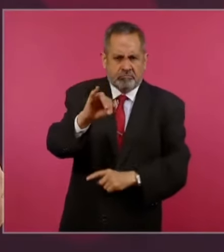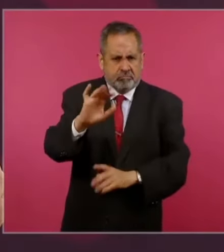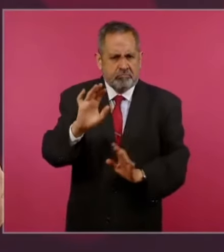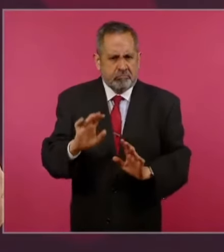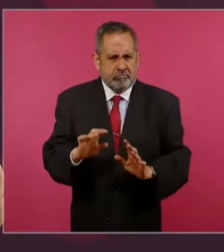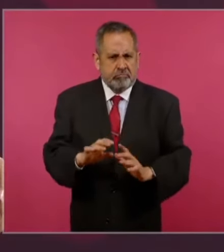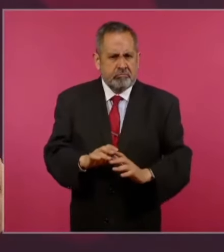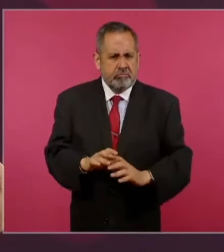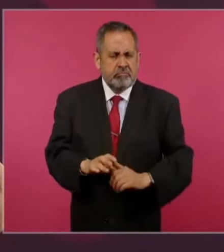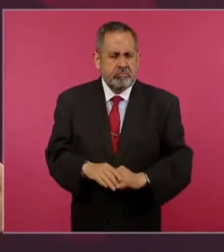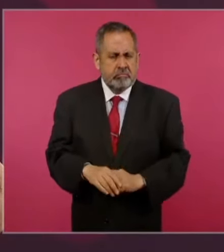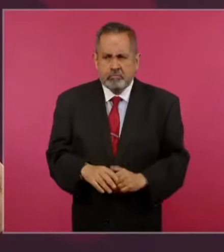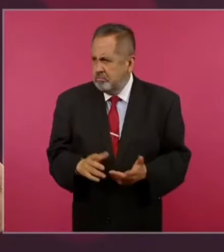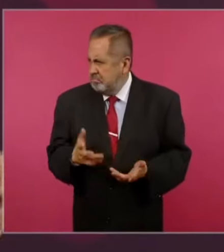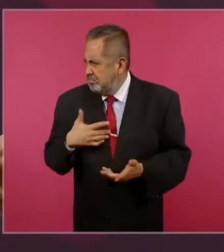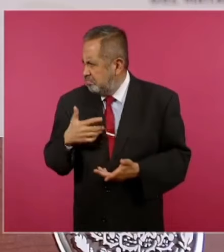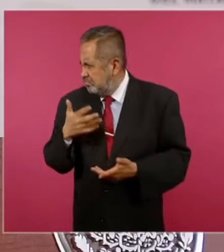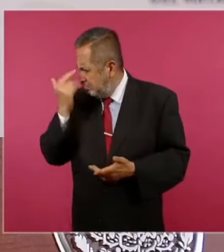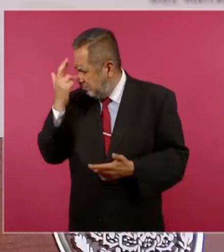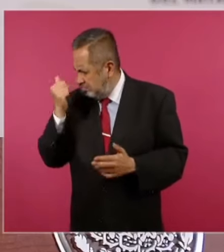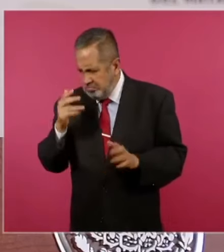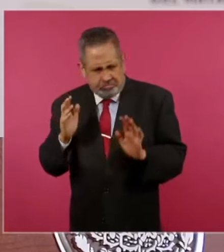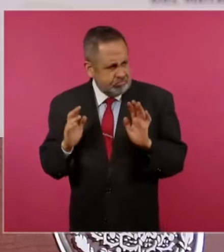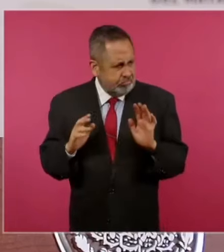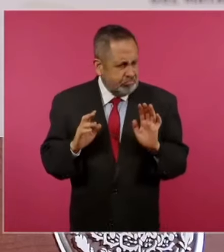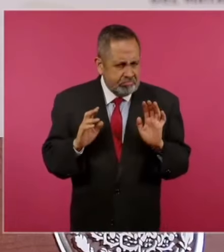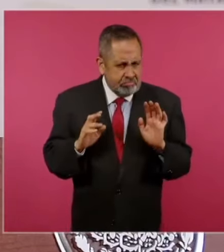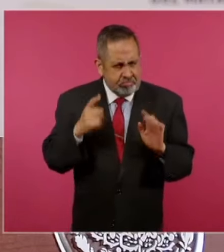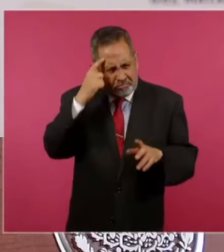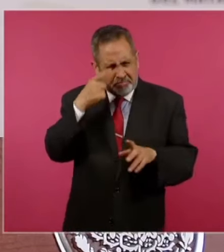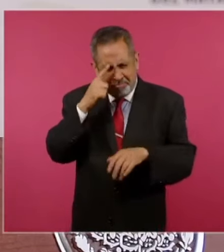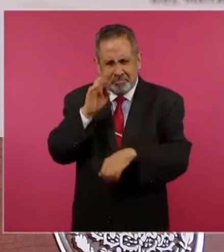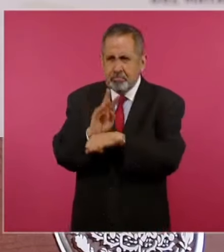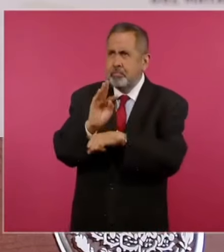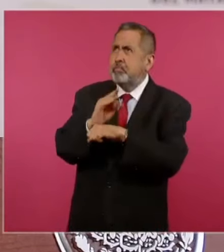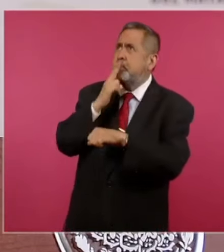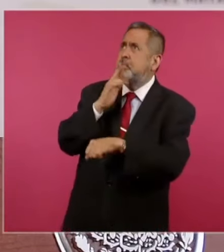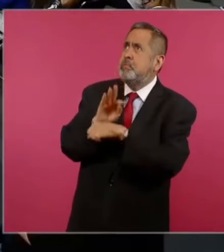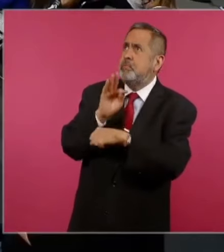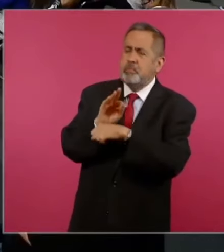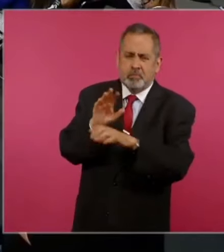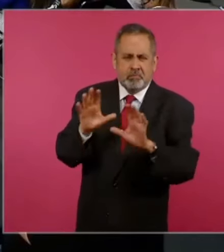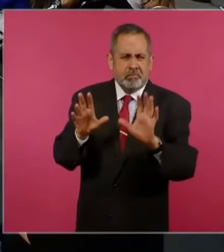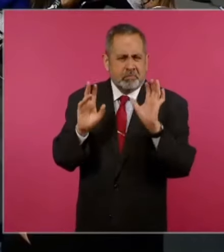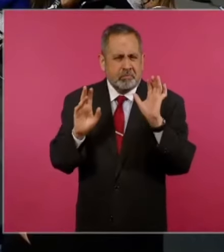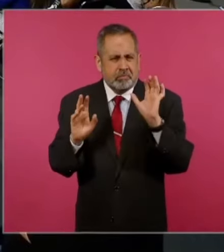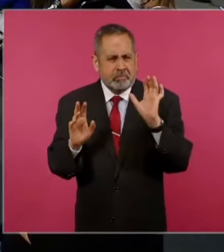por qué razón. Yo creo que para protegerla.